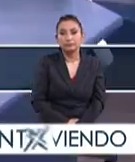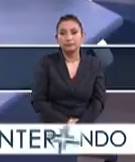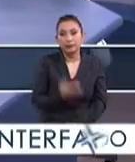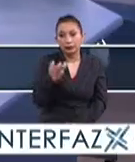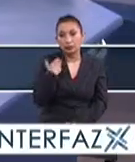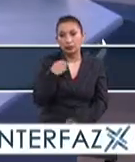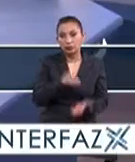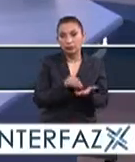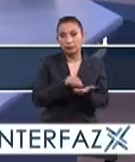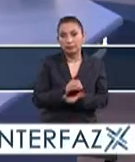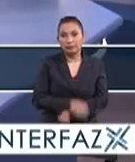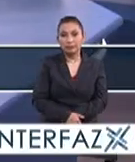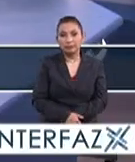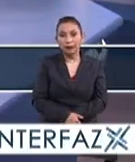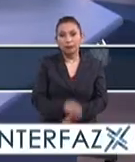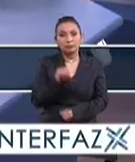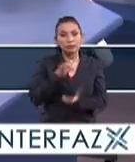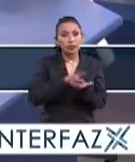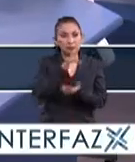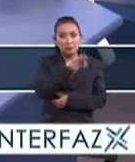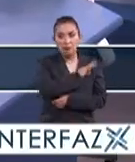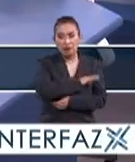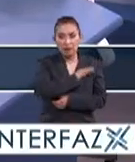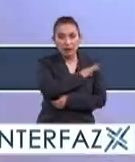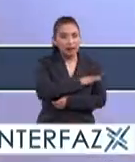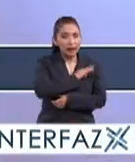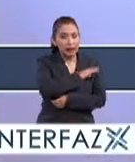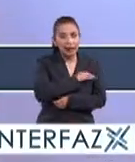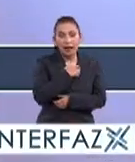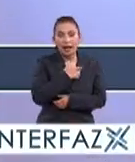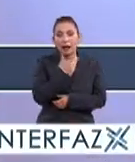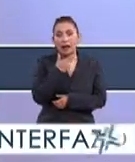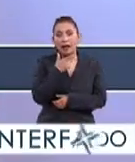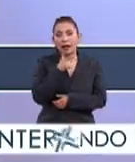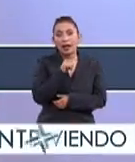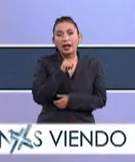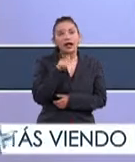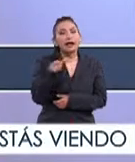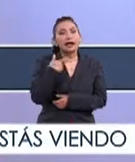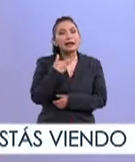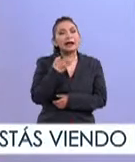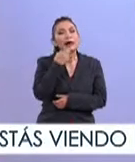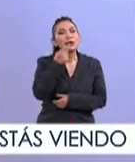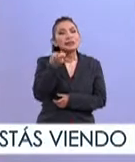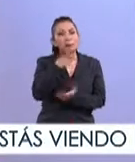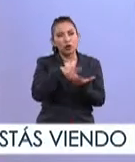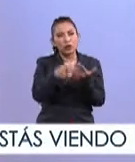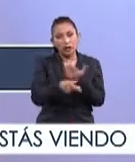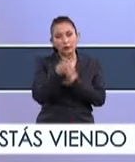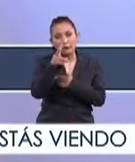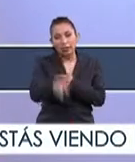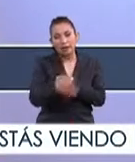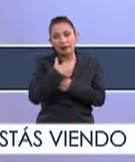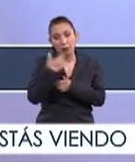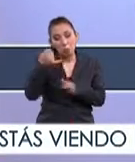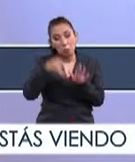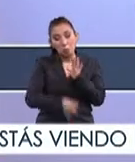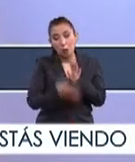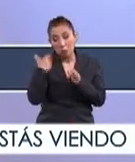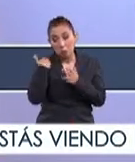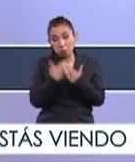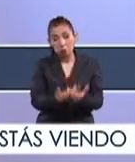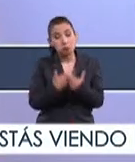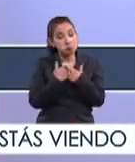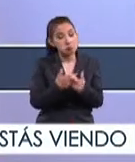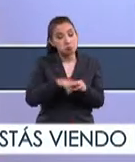en eso estamos. Pues muchísimas felicidades, Daniela Guillén Guerra, por este proyecto que sin duda tiene una profundidad y una